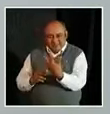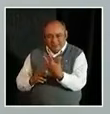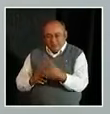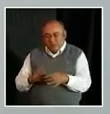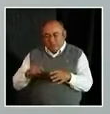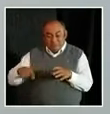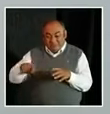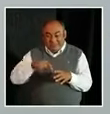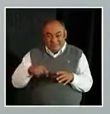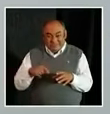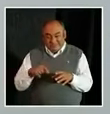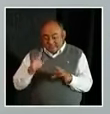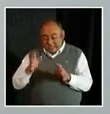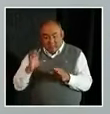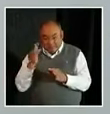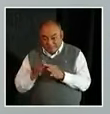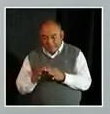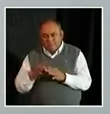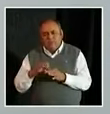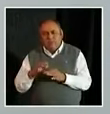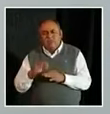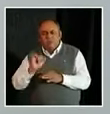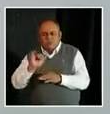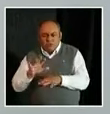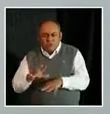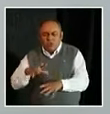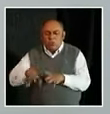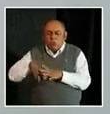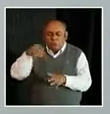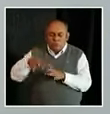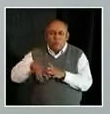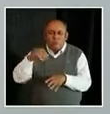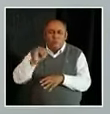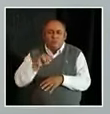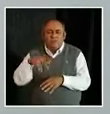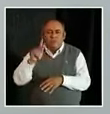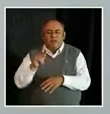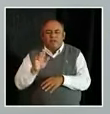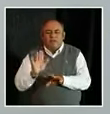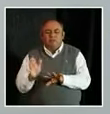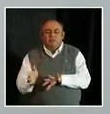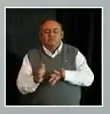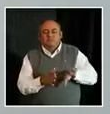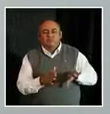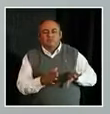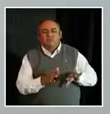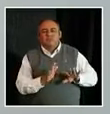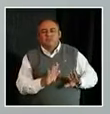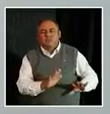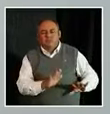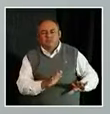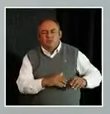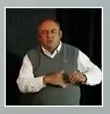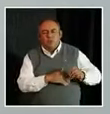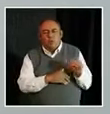los vamos a incorporar, pero los vamos a dejar probablemente como reserva, dado que su volumen no es muy grande.